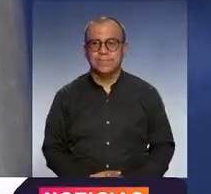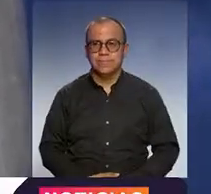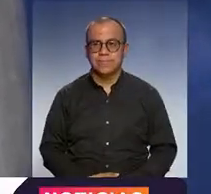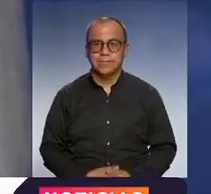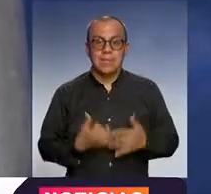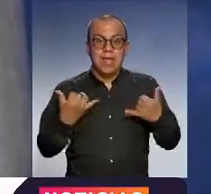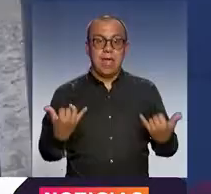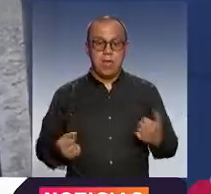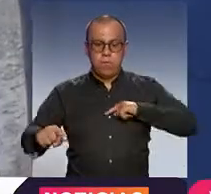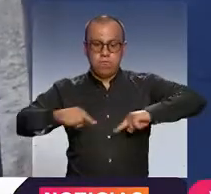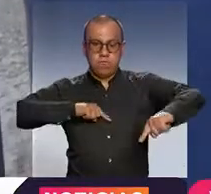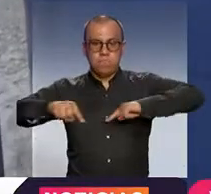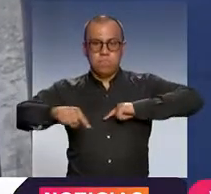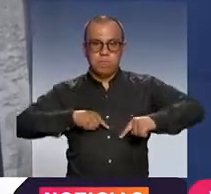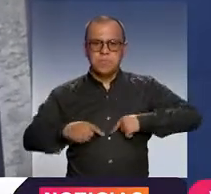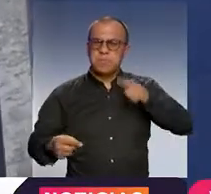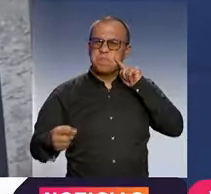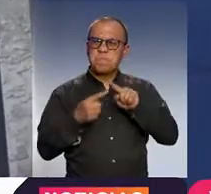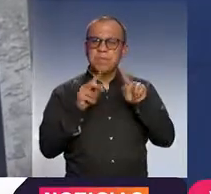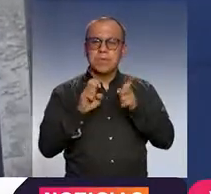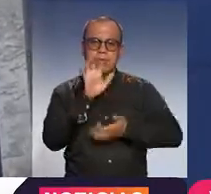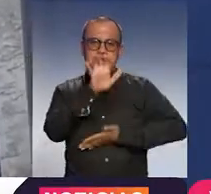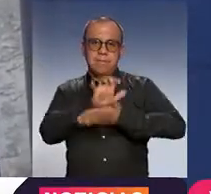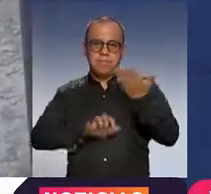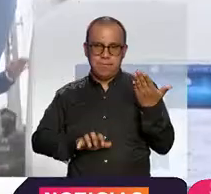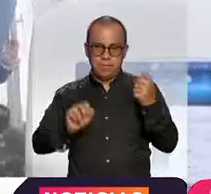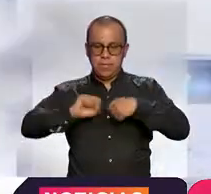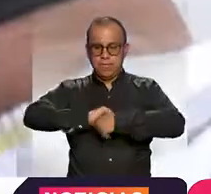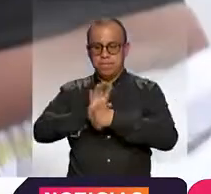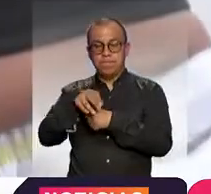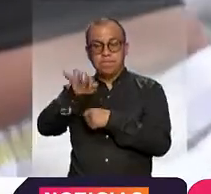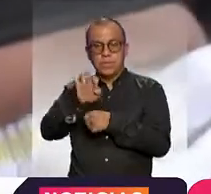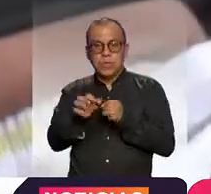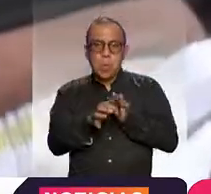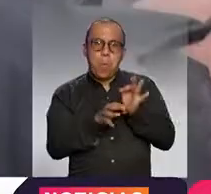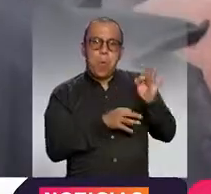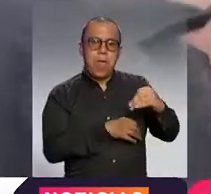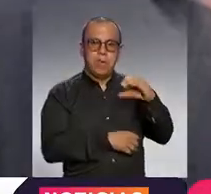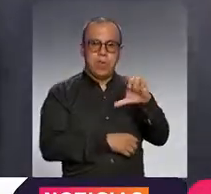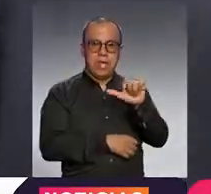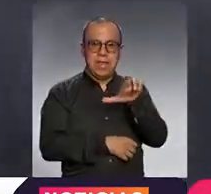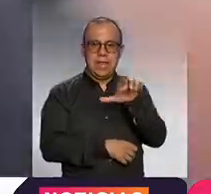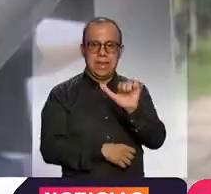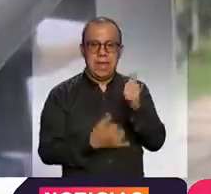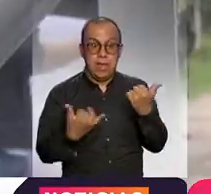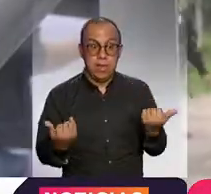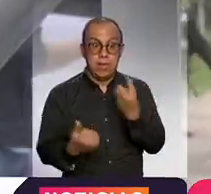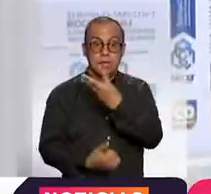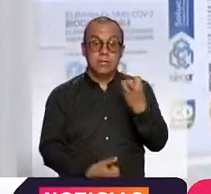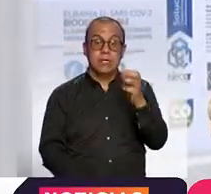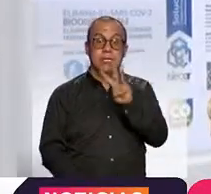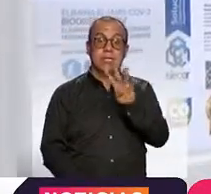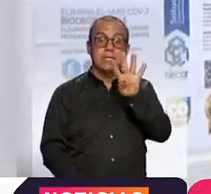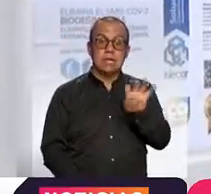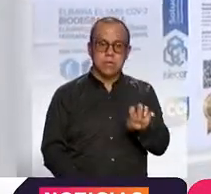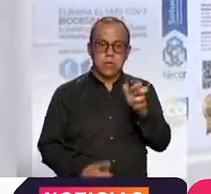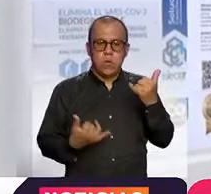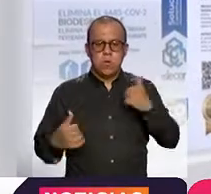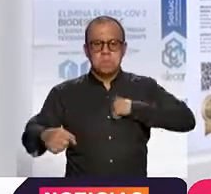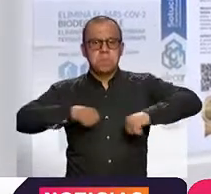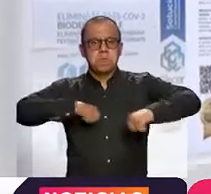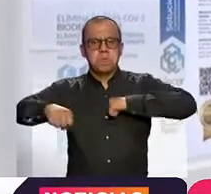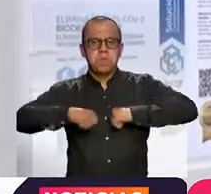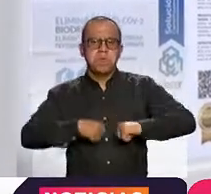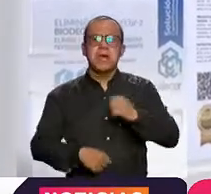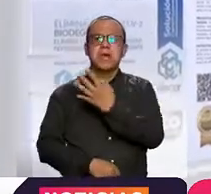Para la administración, la medida busca que se disminuyan los casos de COVID en el municipio, que a la fecha llegan a 339 casos activos